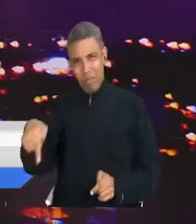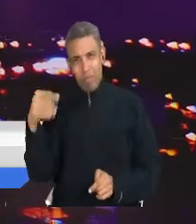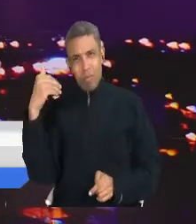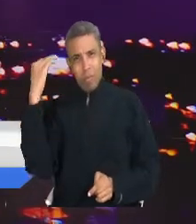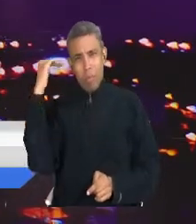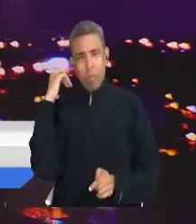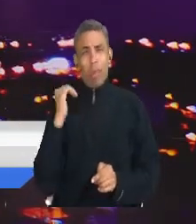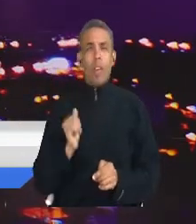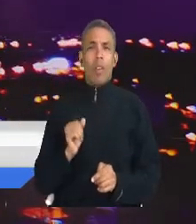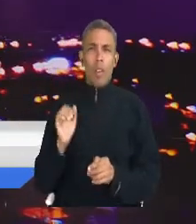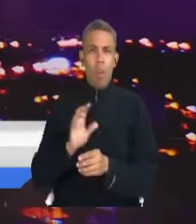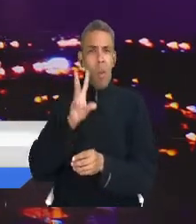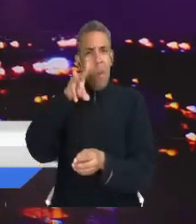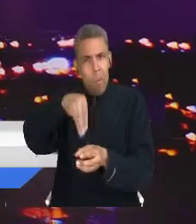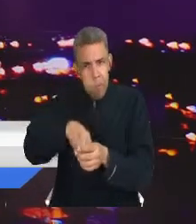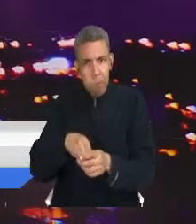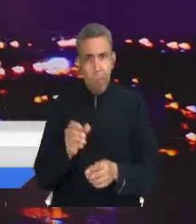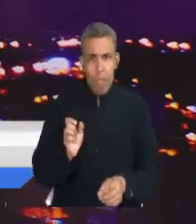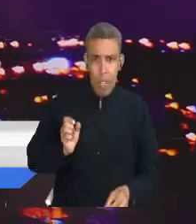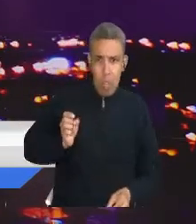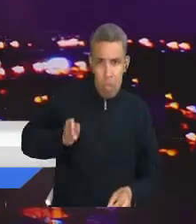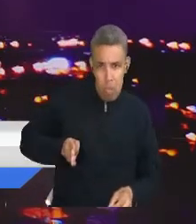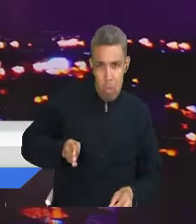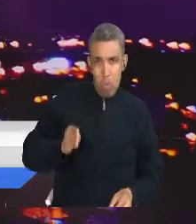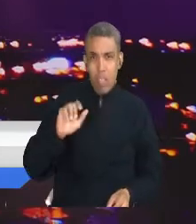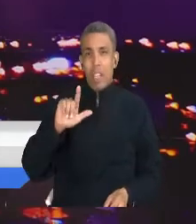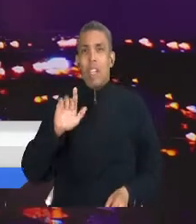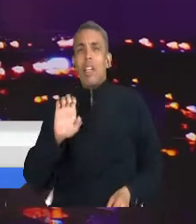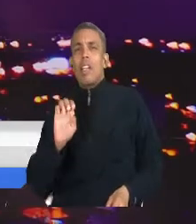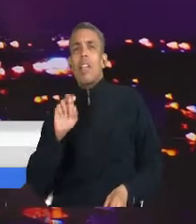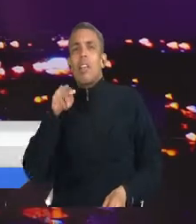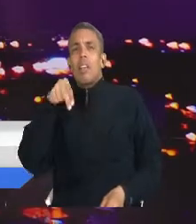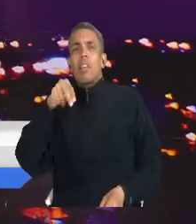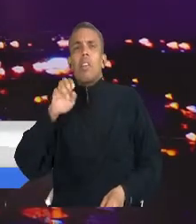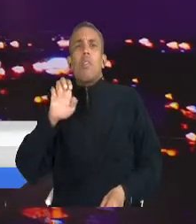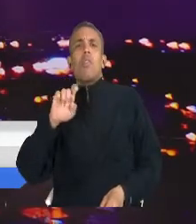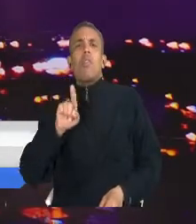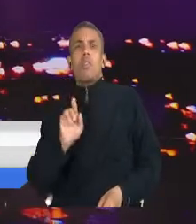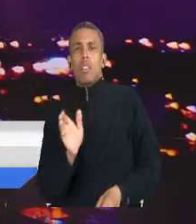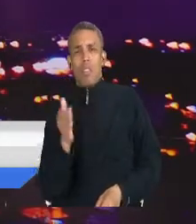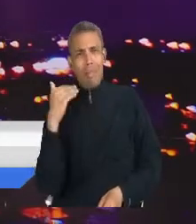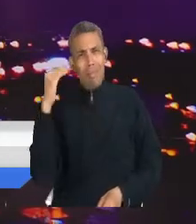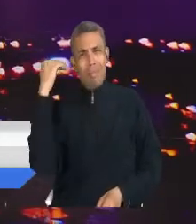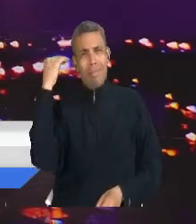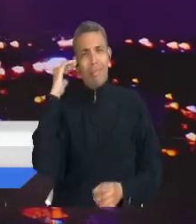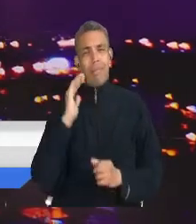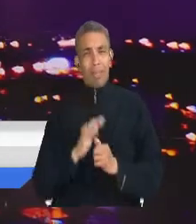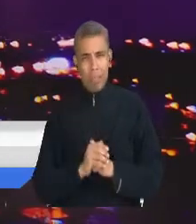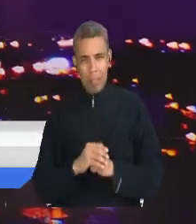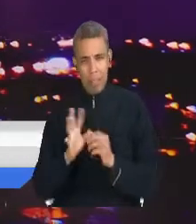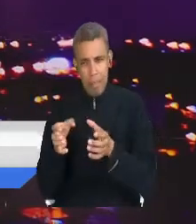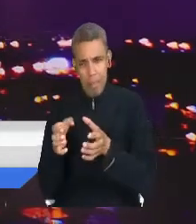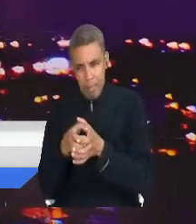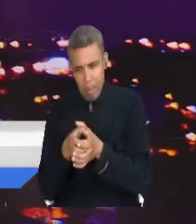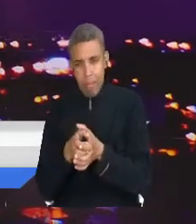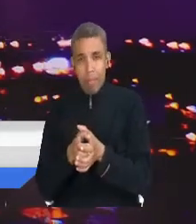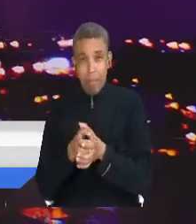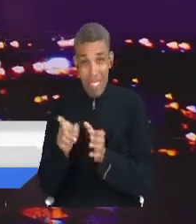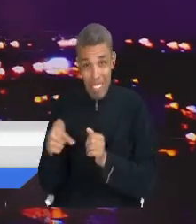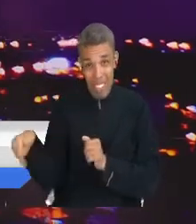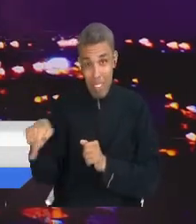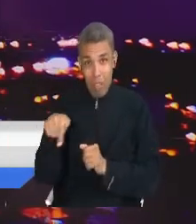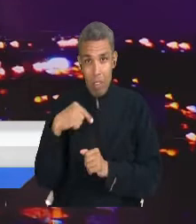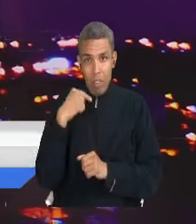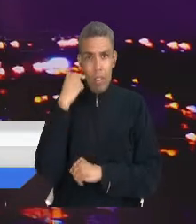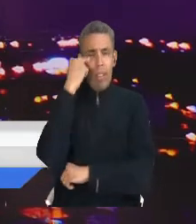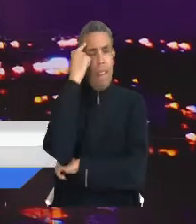Bermeja Monarca. Y ellos se dieron cuenta que allá en Sincelejo, quien organiza el Encuentro